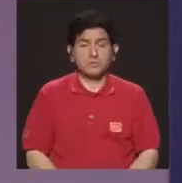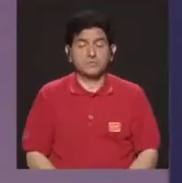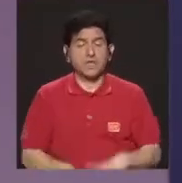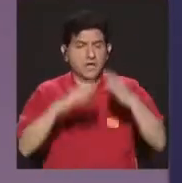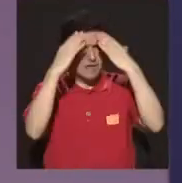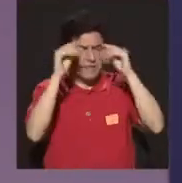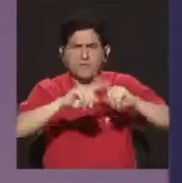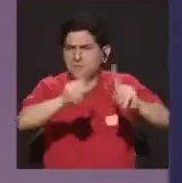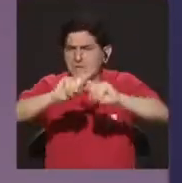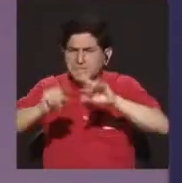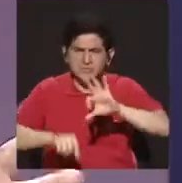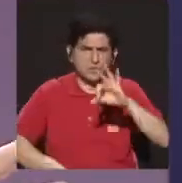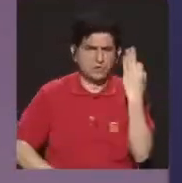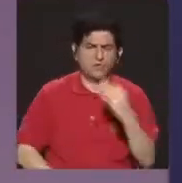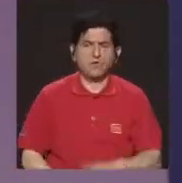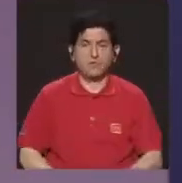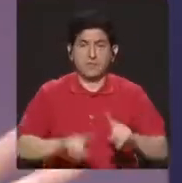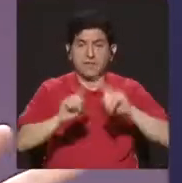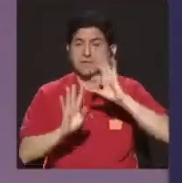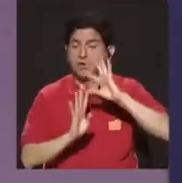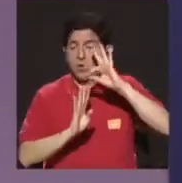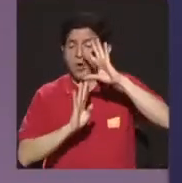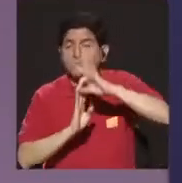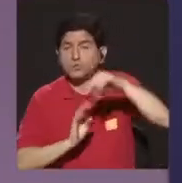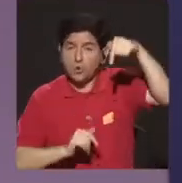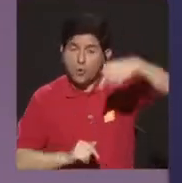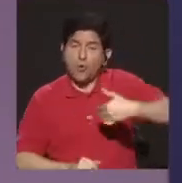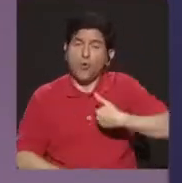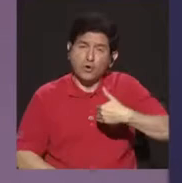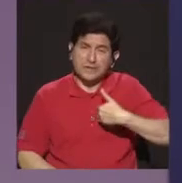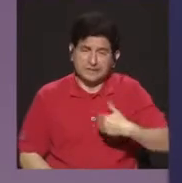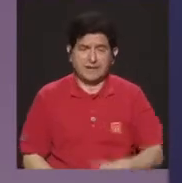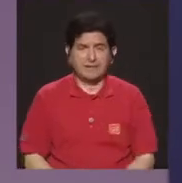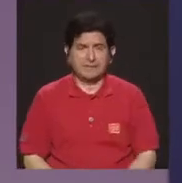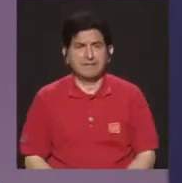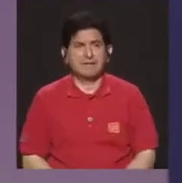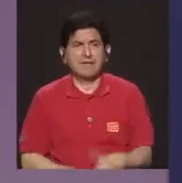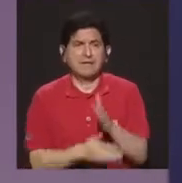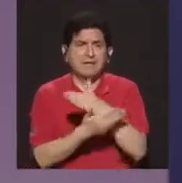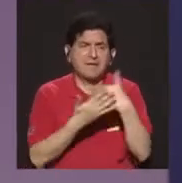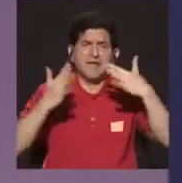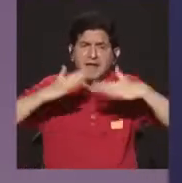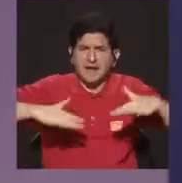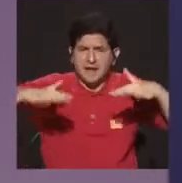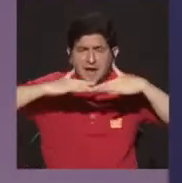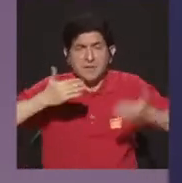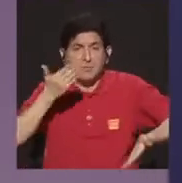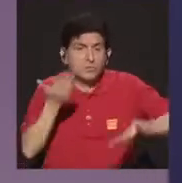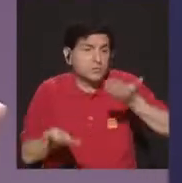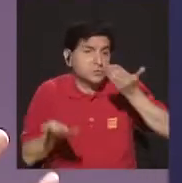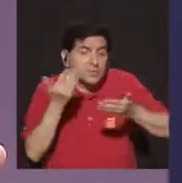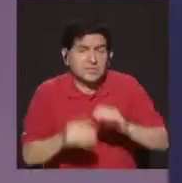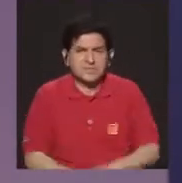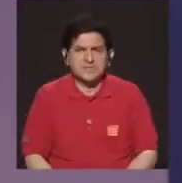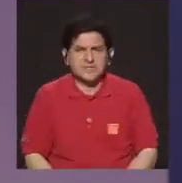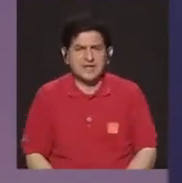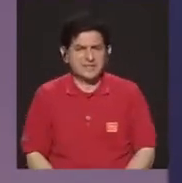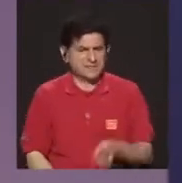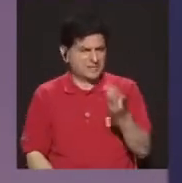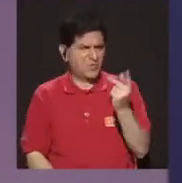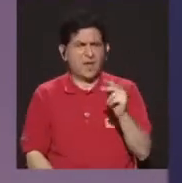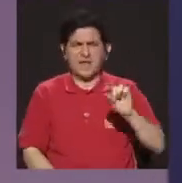informarte en diversidad de opciones hoy en día tenemos incluso en algunos algunos espacios se ha hablado un poco cuántos canales